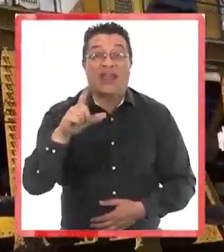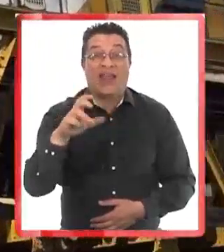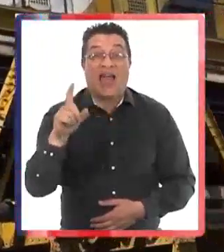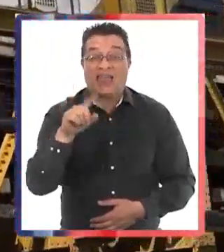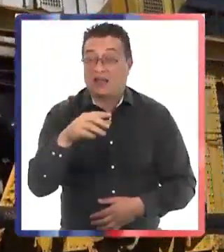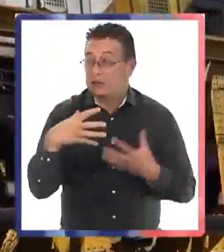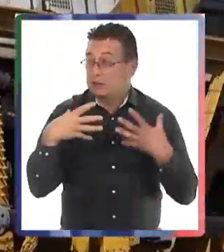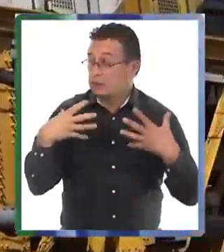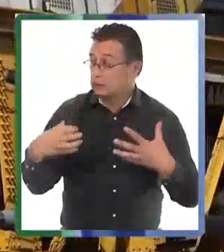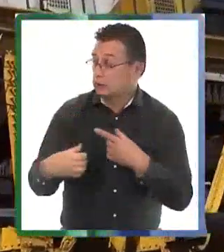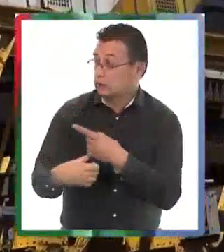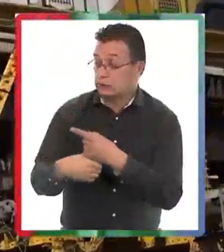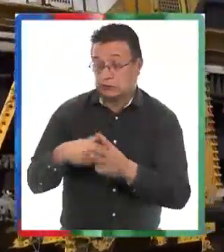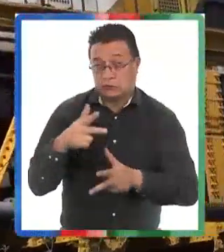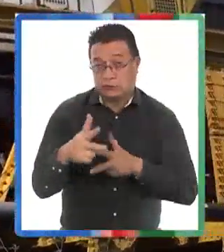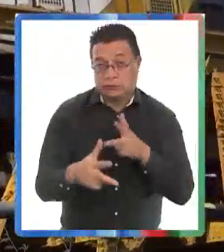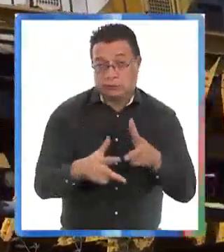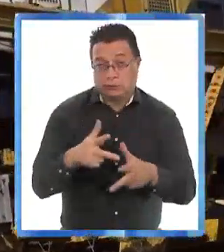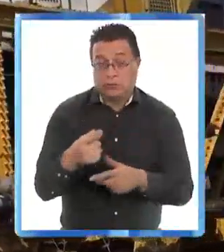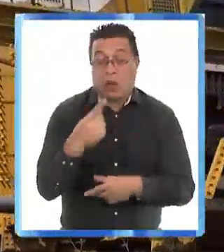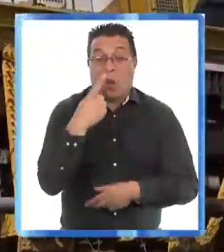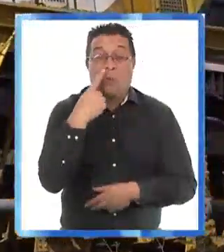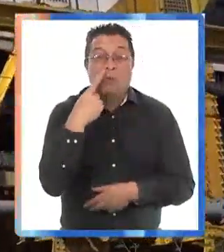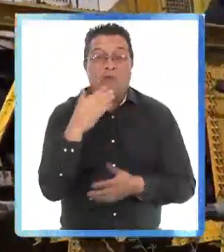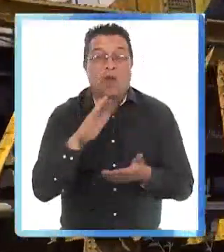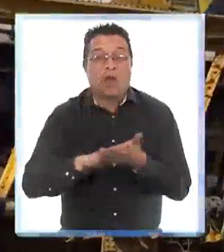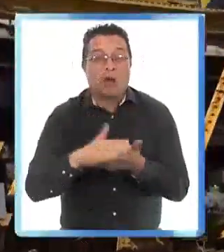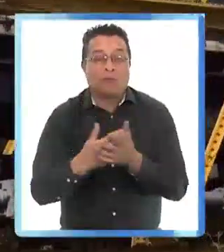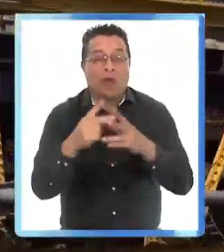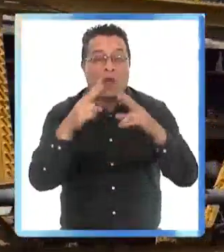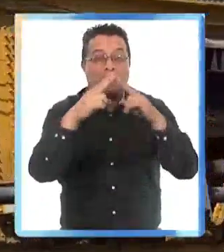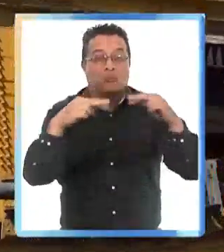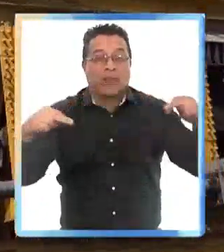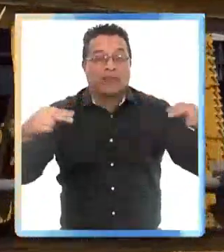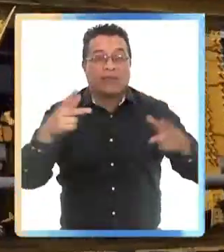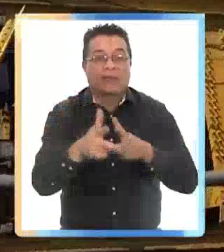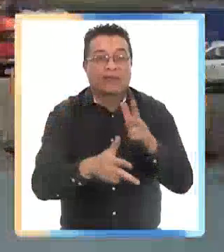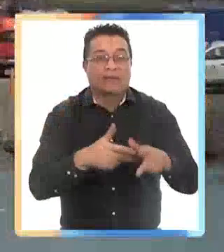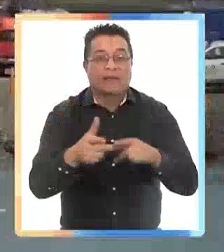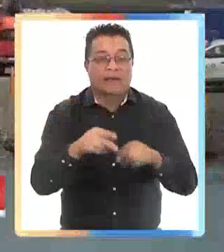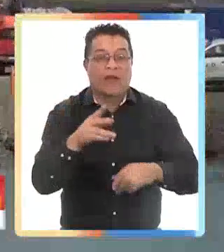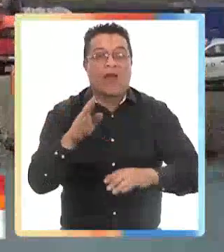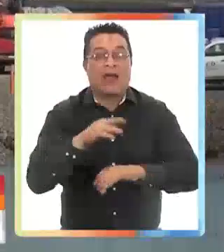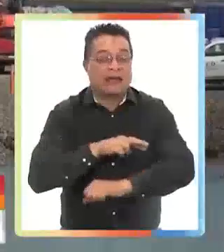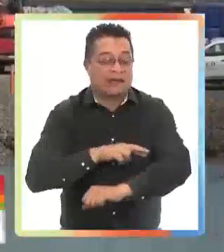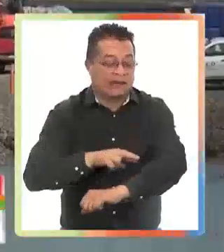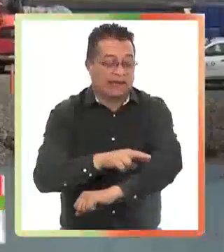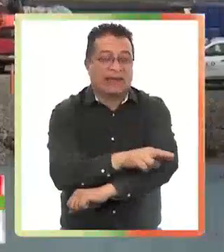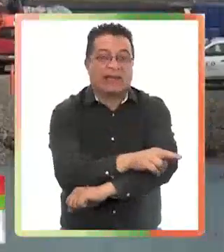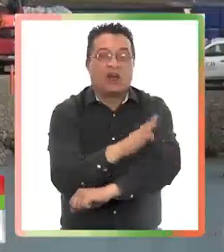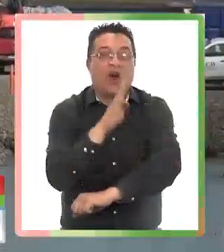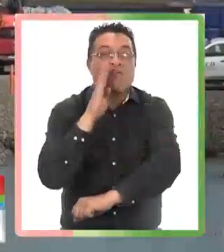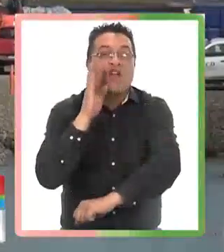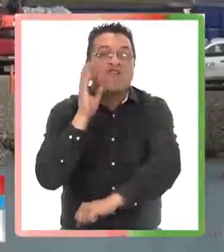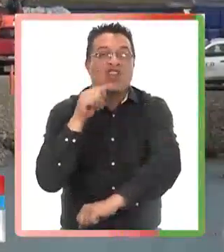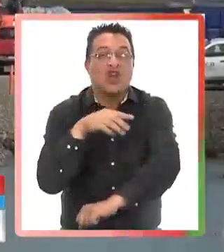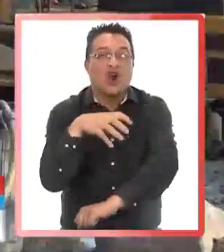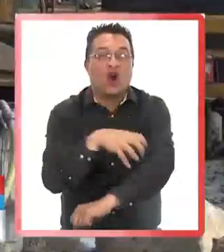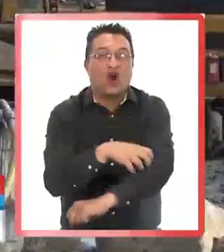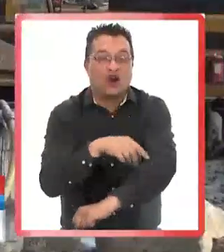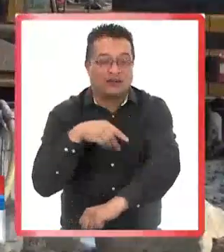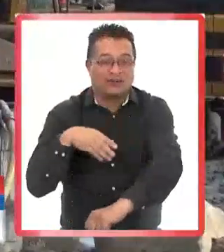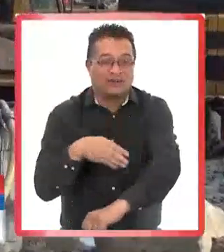126 toneladas pesa esta locomotora que puso a prueba la reparación del puente ferroviario que cruza el río